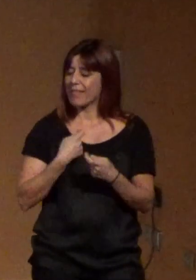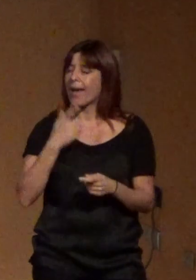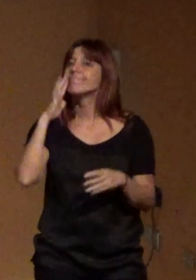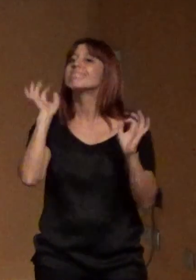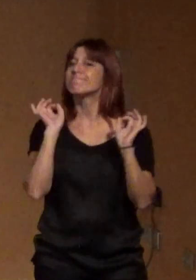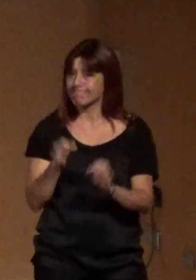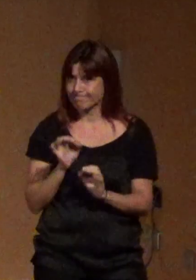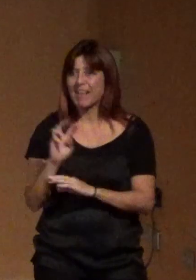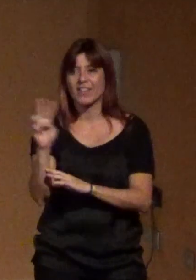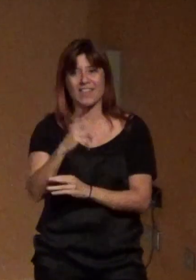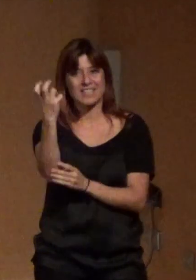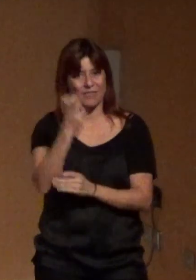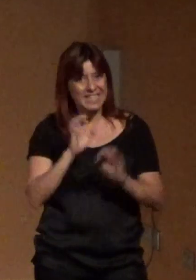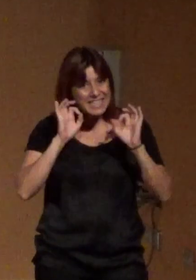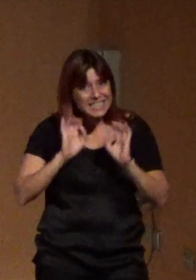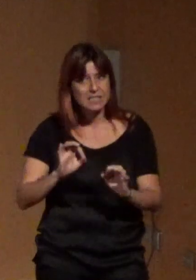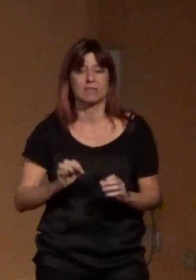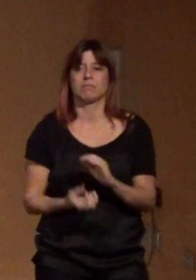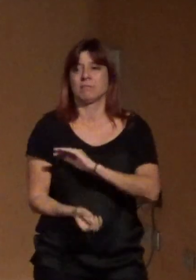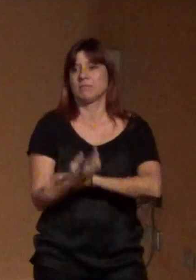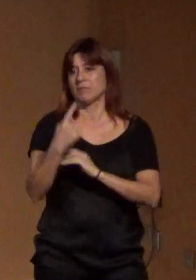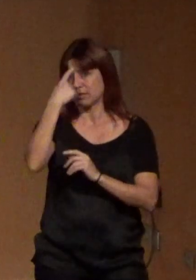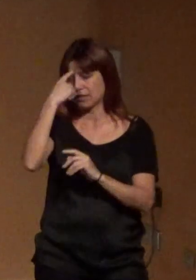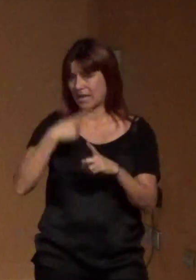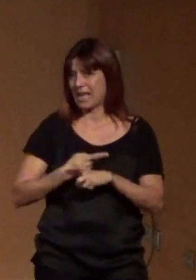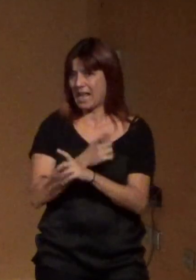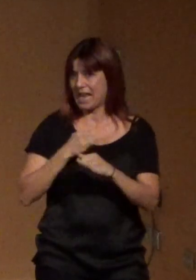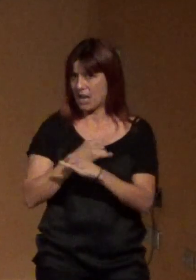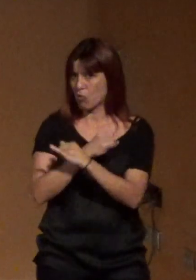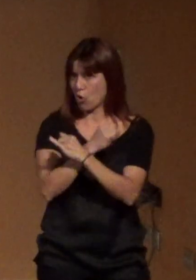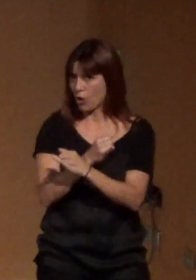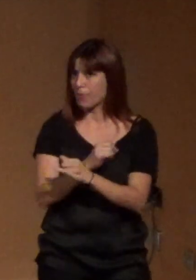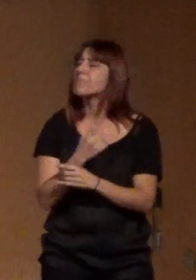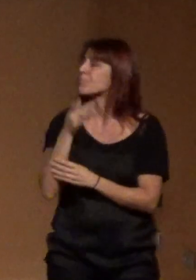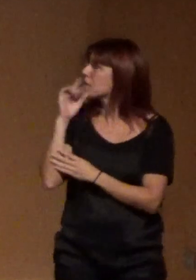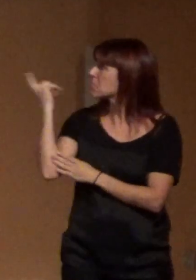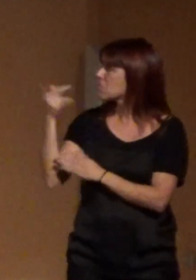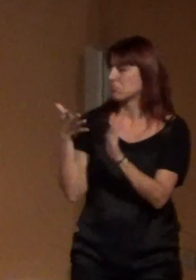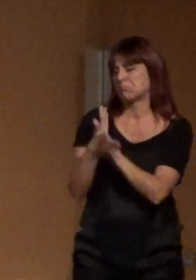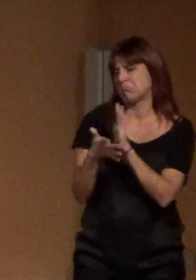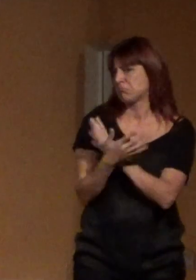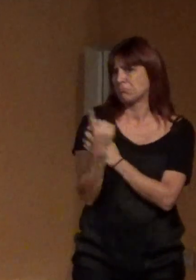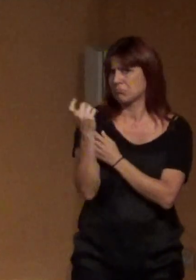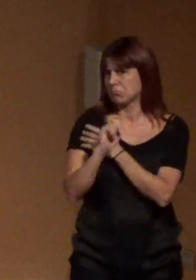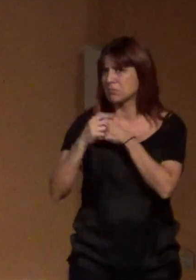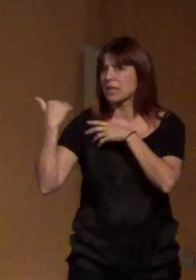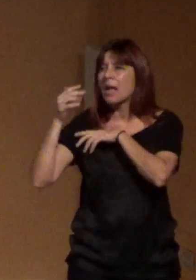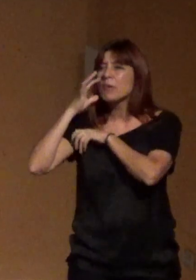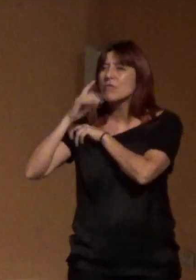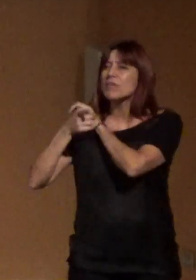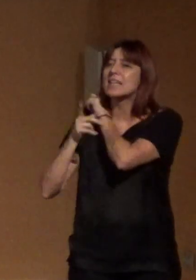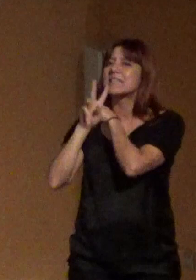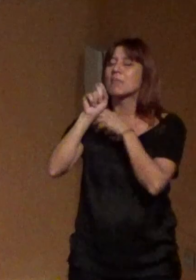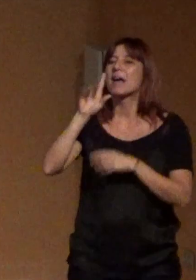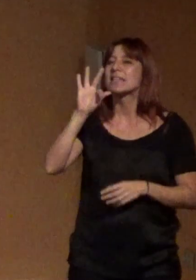origen neurológico y del neurodesarrollo, ¿no? Por ejemplo, luego comentaremos los P300, no lo voy a comentar ahora, como después del tratamiento la P300 que está